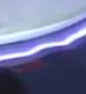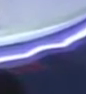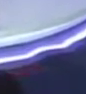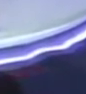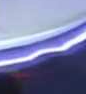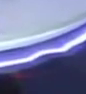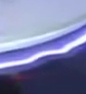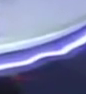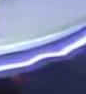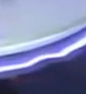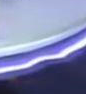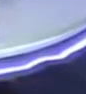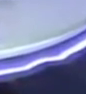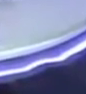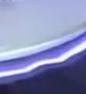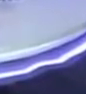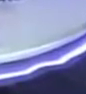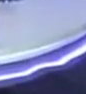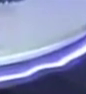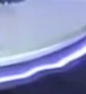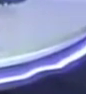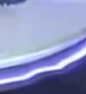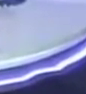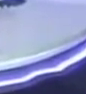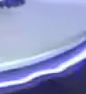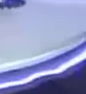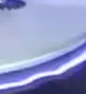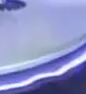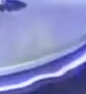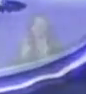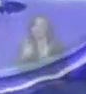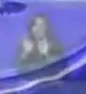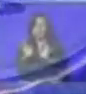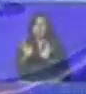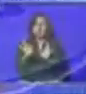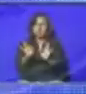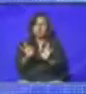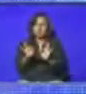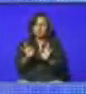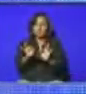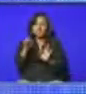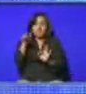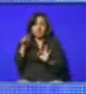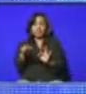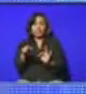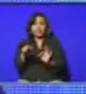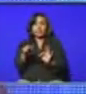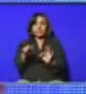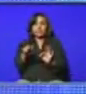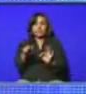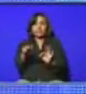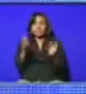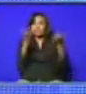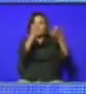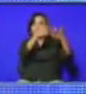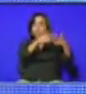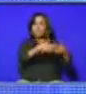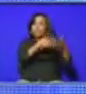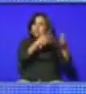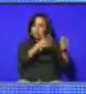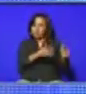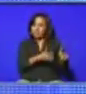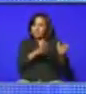de alta preparación académica, donde hay empresarios muy importantes en este